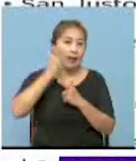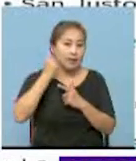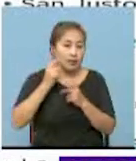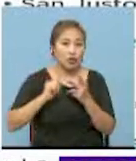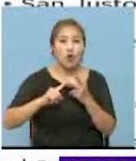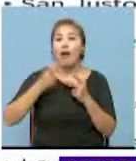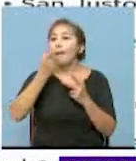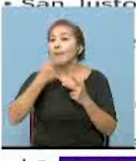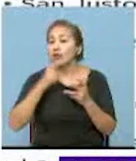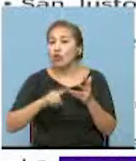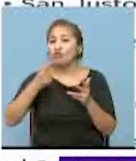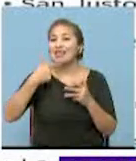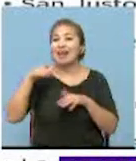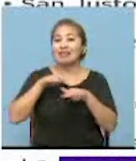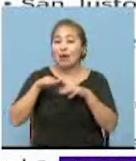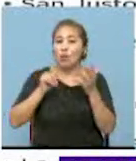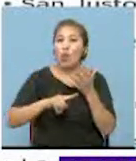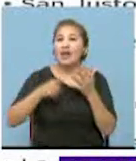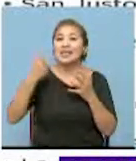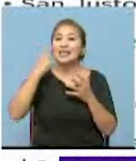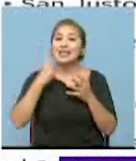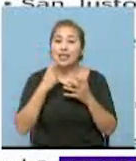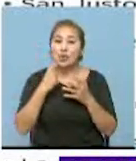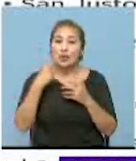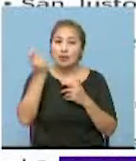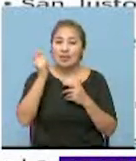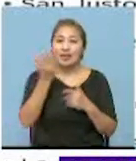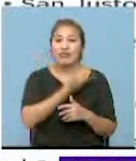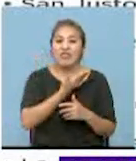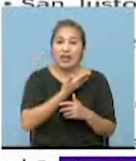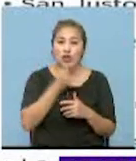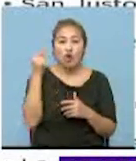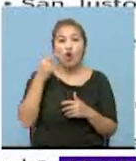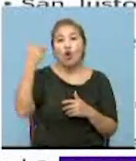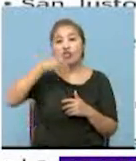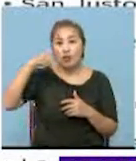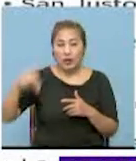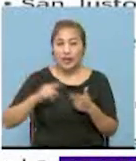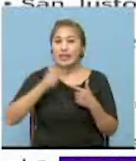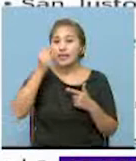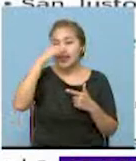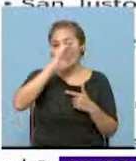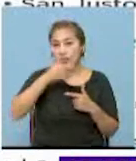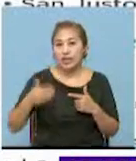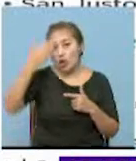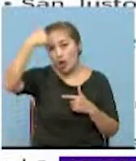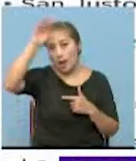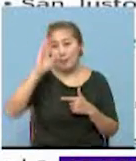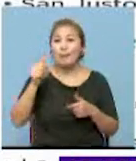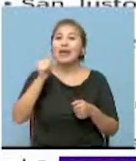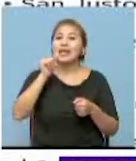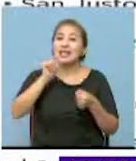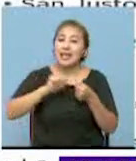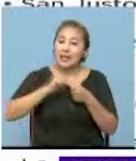Rioja, Mendoza, San Juan y San Luis. Febrero, Chubut, Neuquén, Río Negro, La Pampa, Santa Cruz,